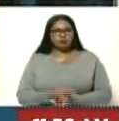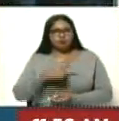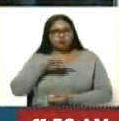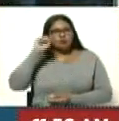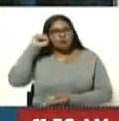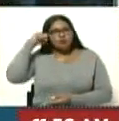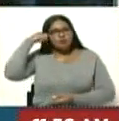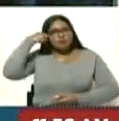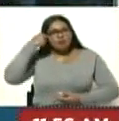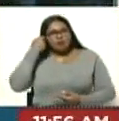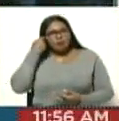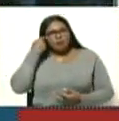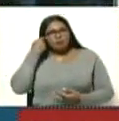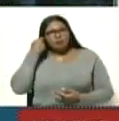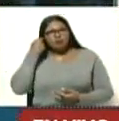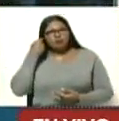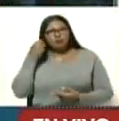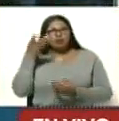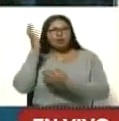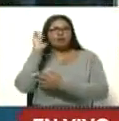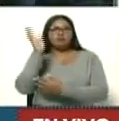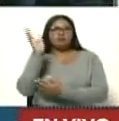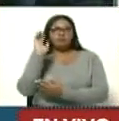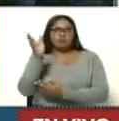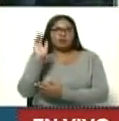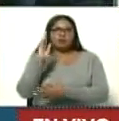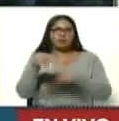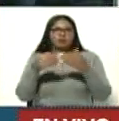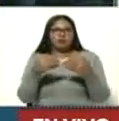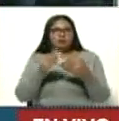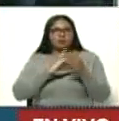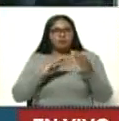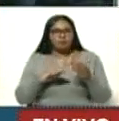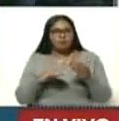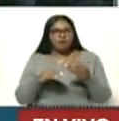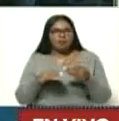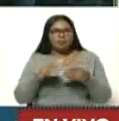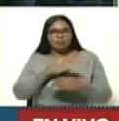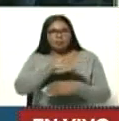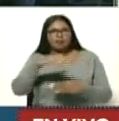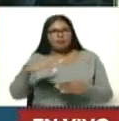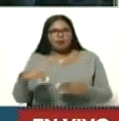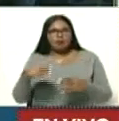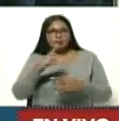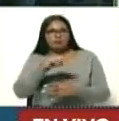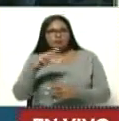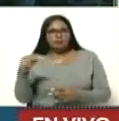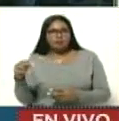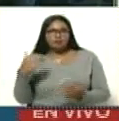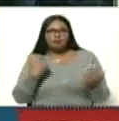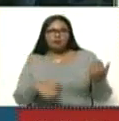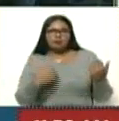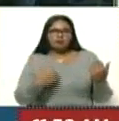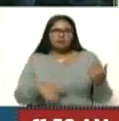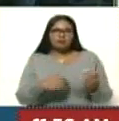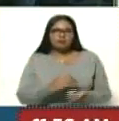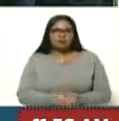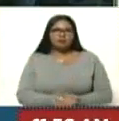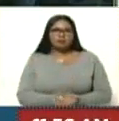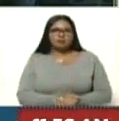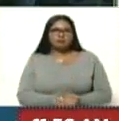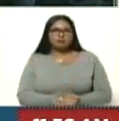recordando la cumbre de Mar del Plata en Argentina,